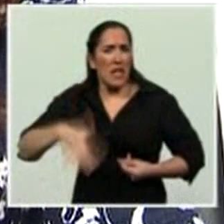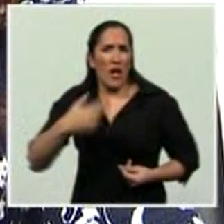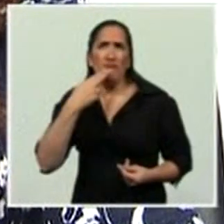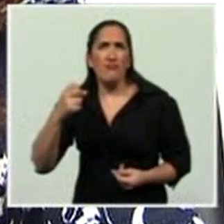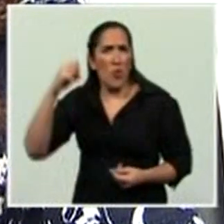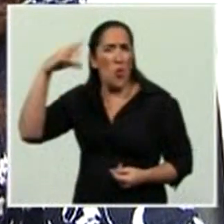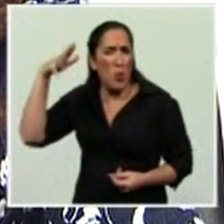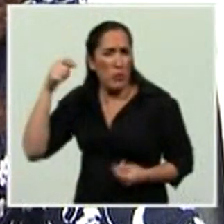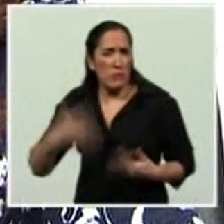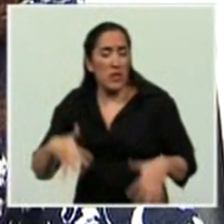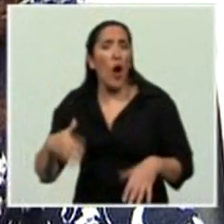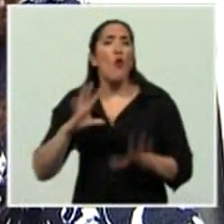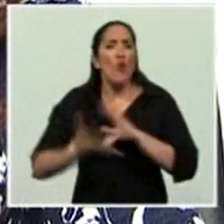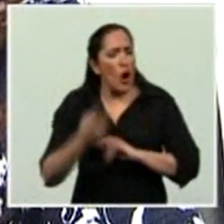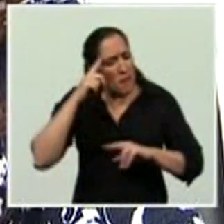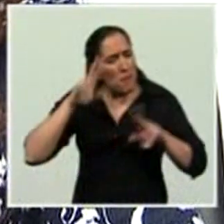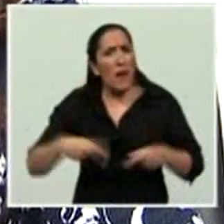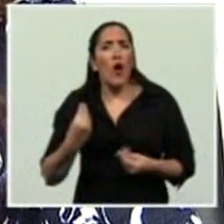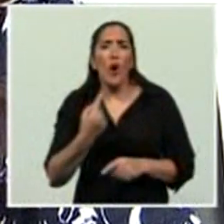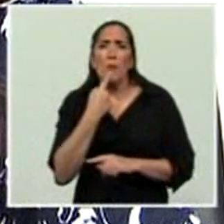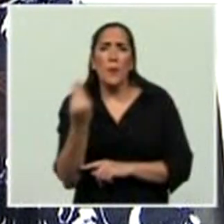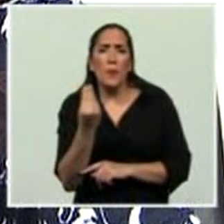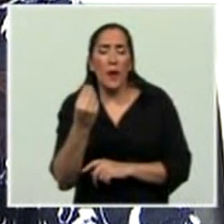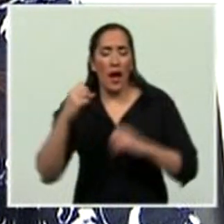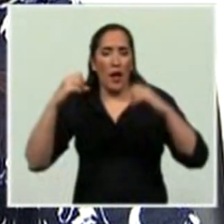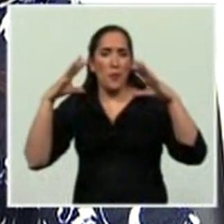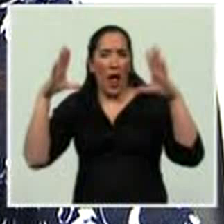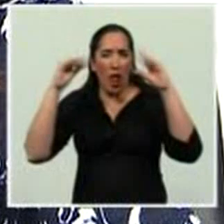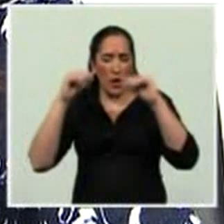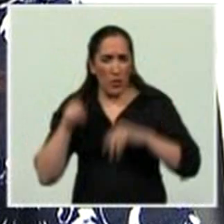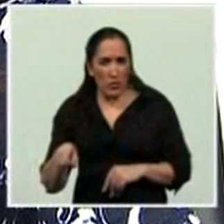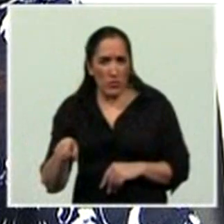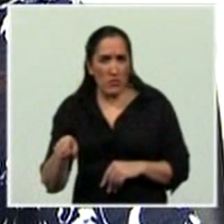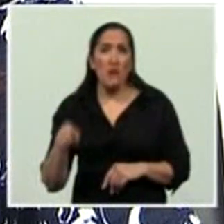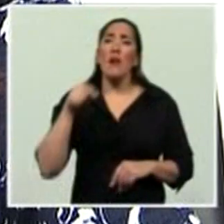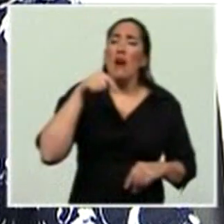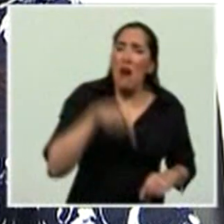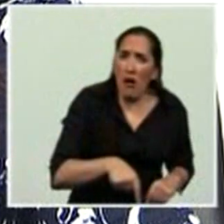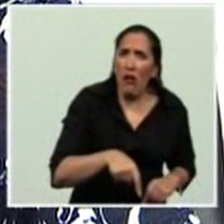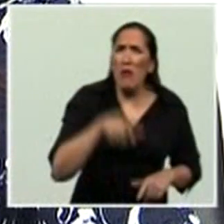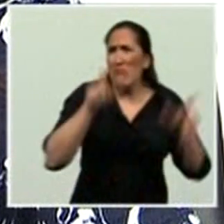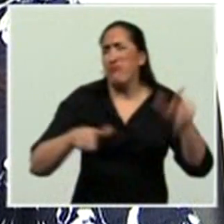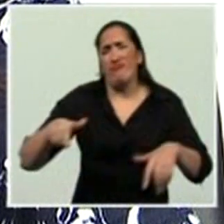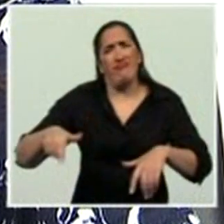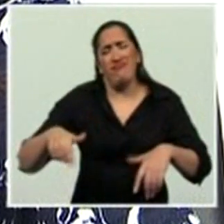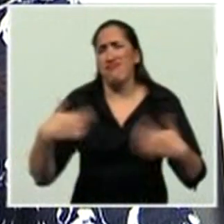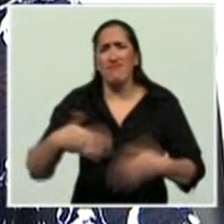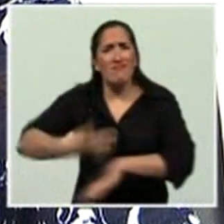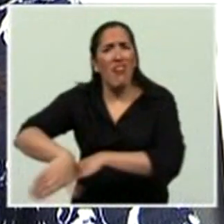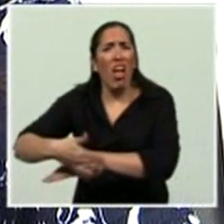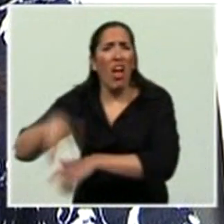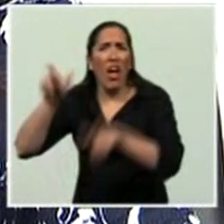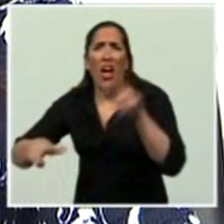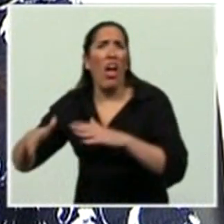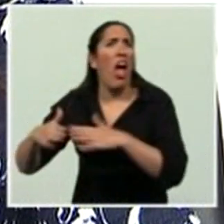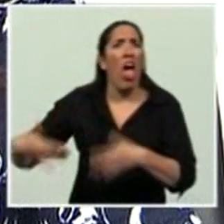eléctricas se iluminan con velas eh Hoy hay gente en las calles Hoy hay gente que